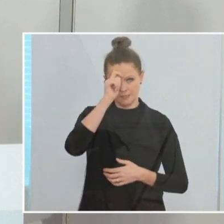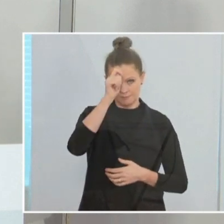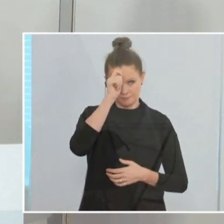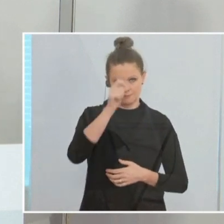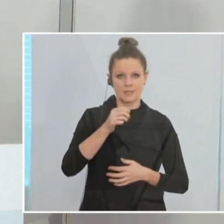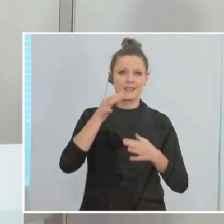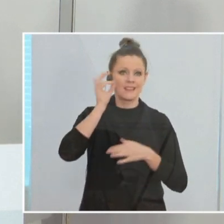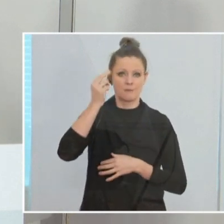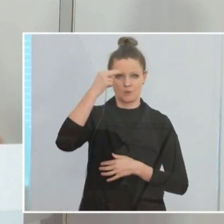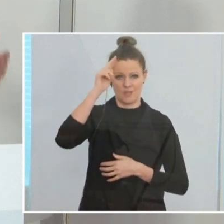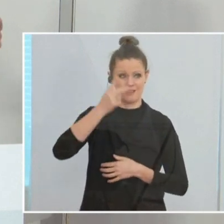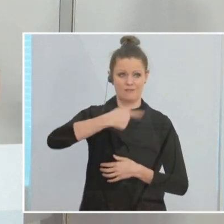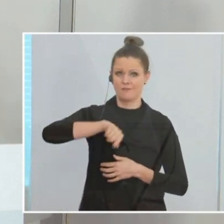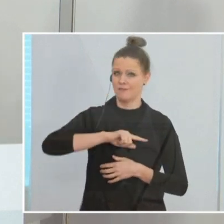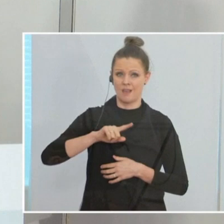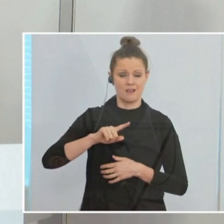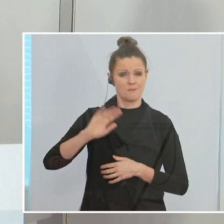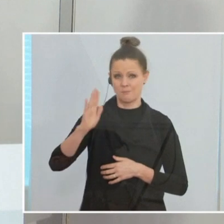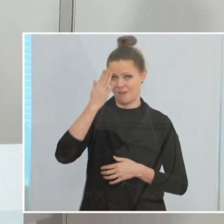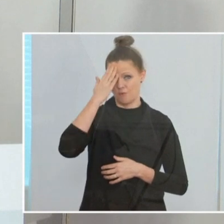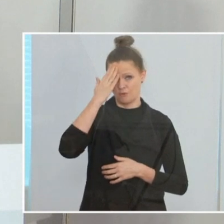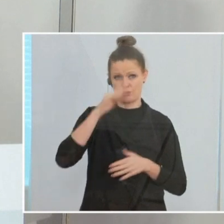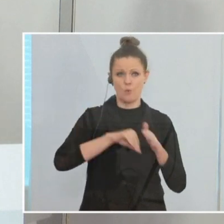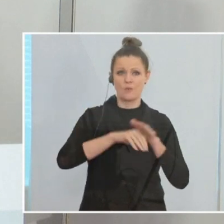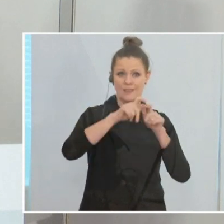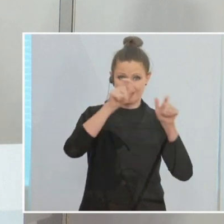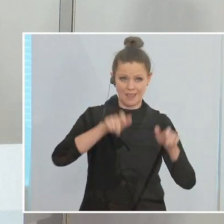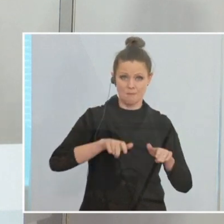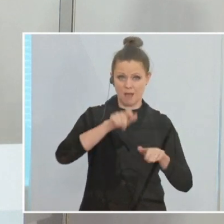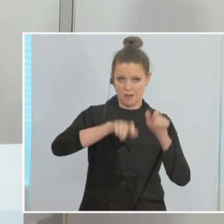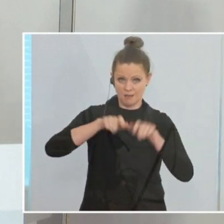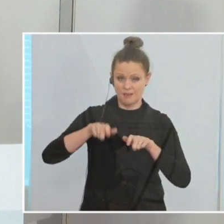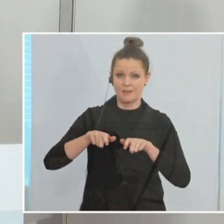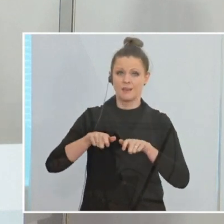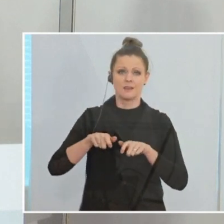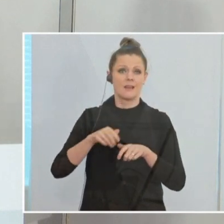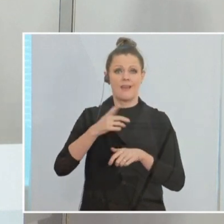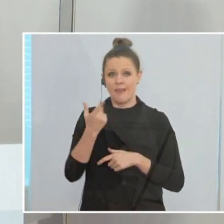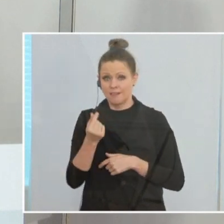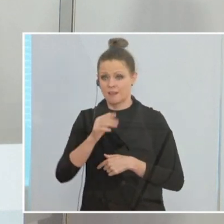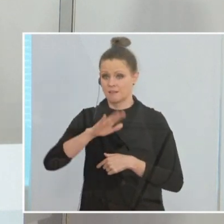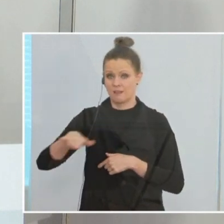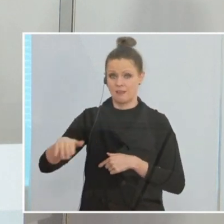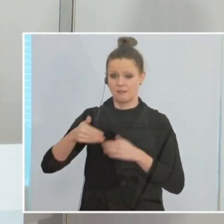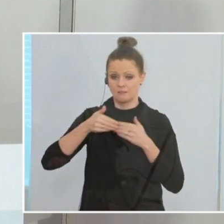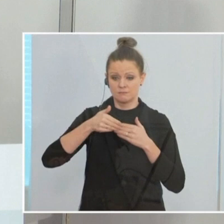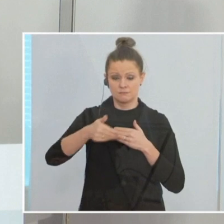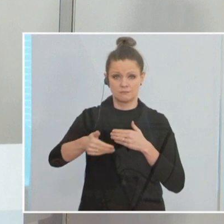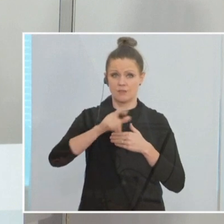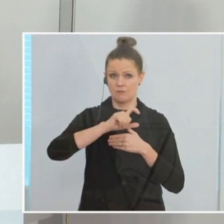Señoras y señores, somos conscientes de que el panorama de las próximas semanas es sombrío para muchos empresarios, padres, niños, para todos